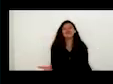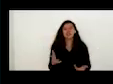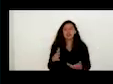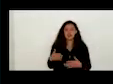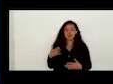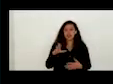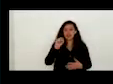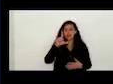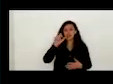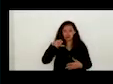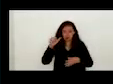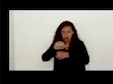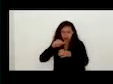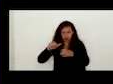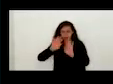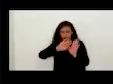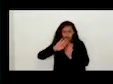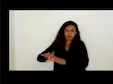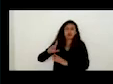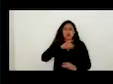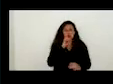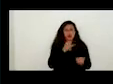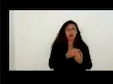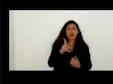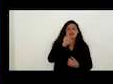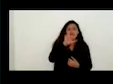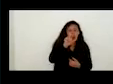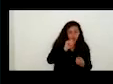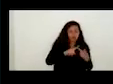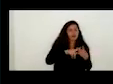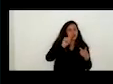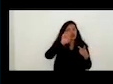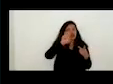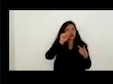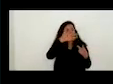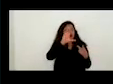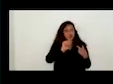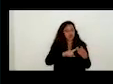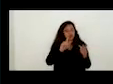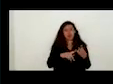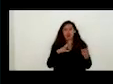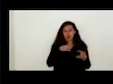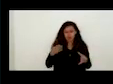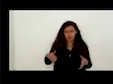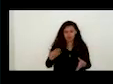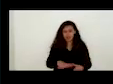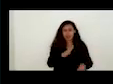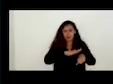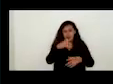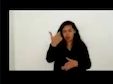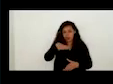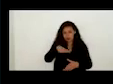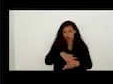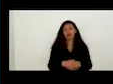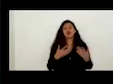como el atún. Existe la tilapia, la trucha, que son pescados mucho más económicos y